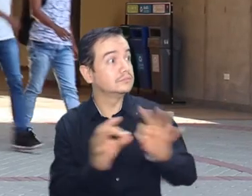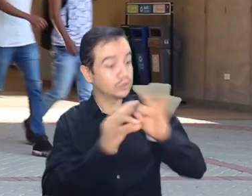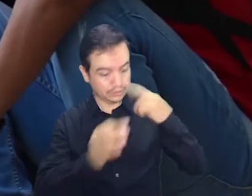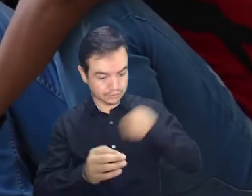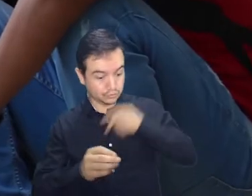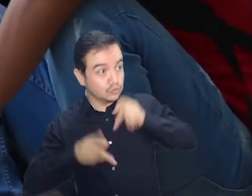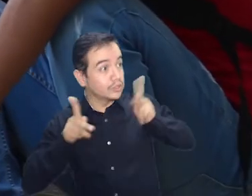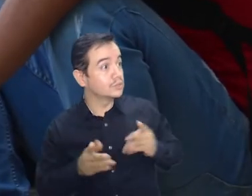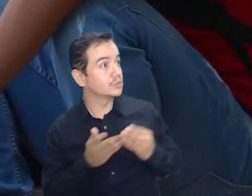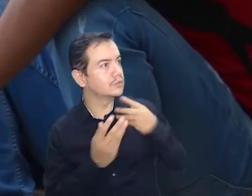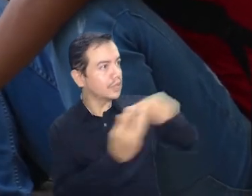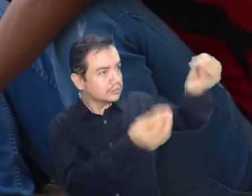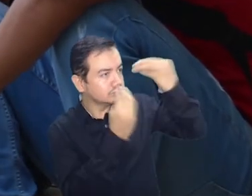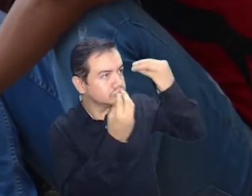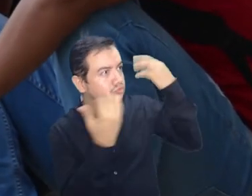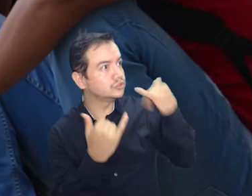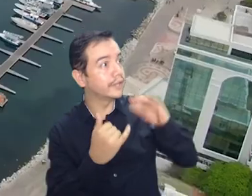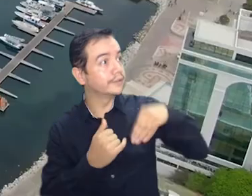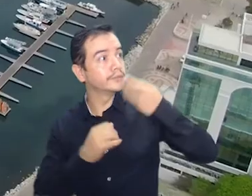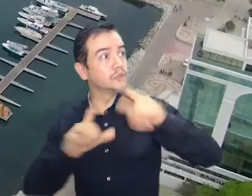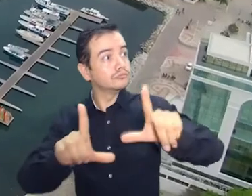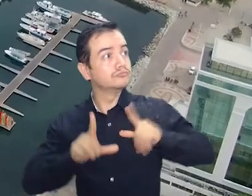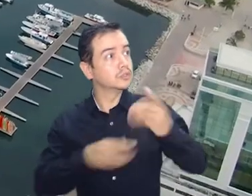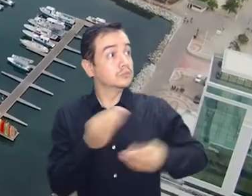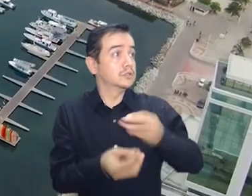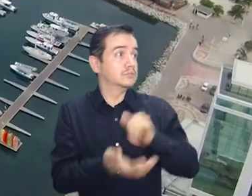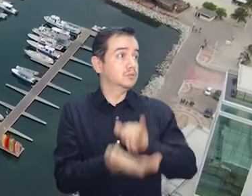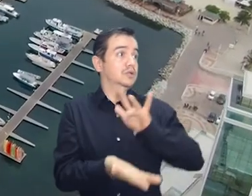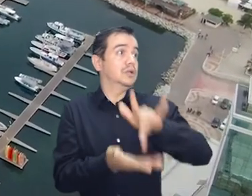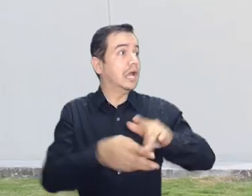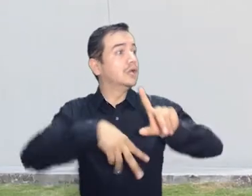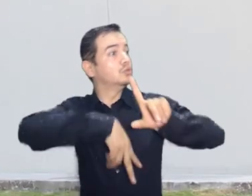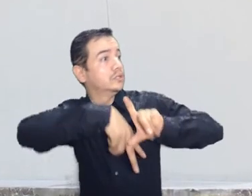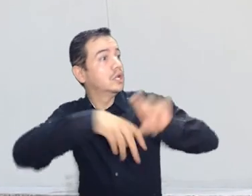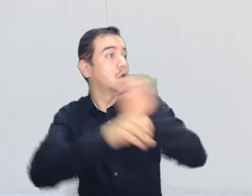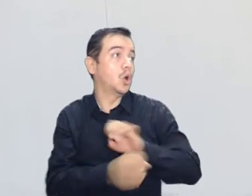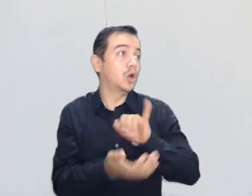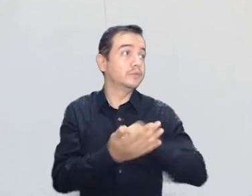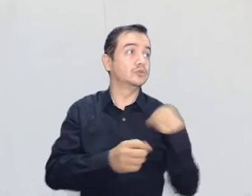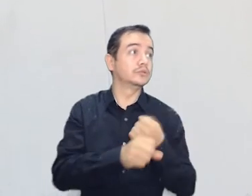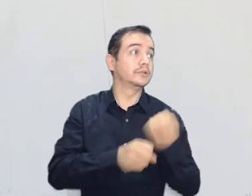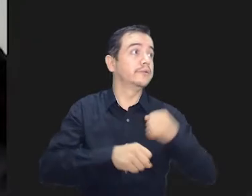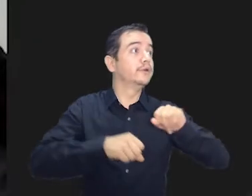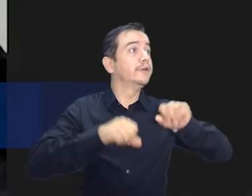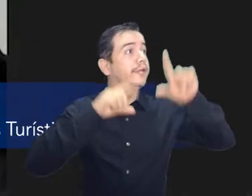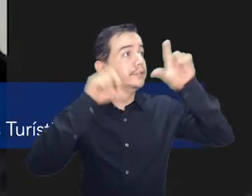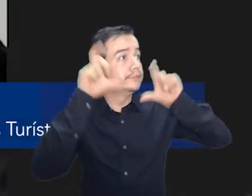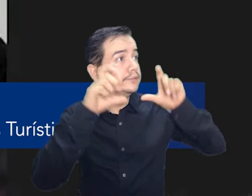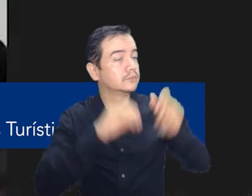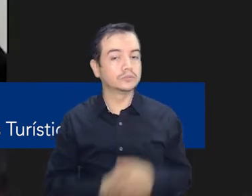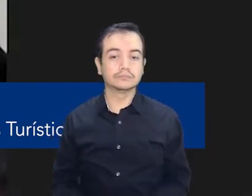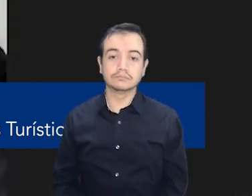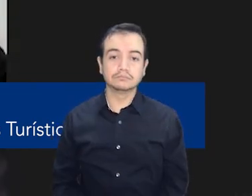de nuestra universidad vamos a llegar a ser o turistas o prestadores de servicios turísticos. Que es una actividad representativa para la